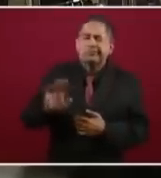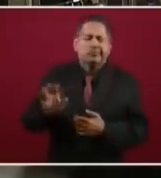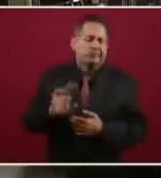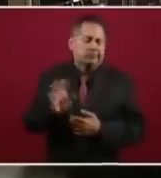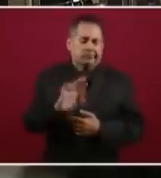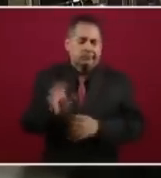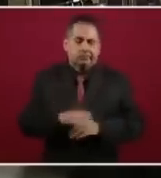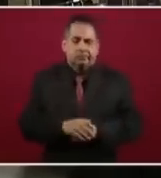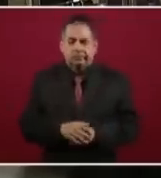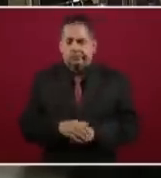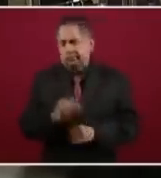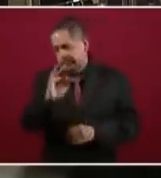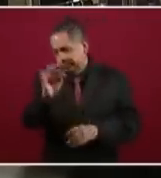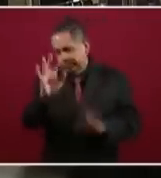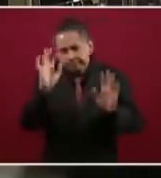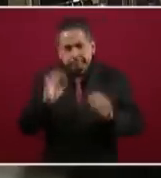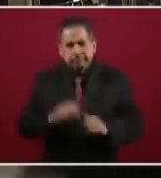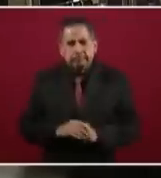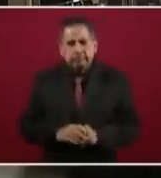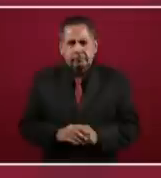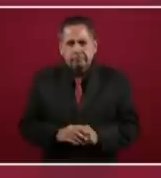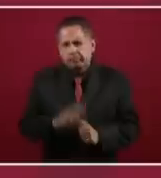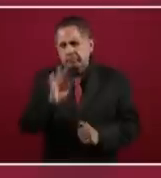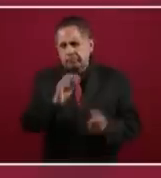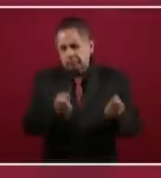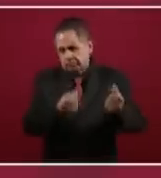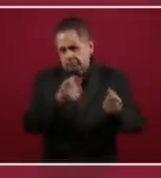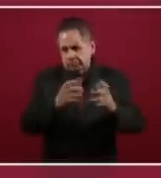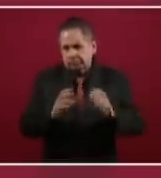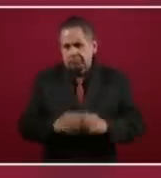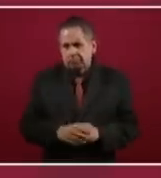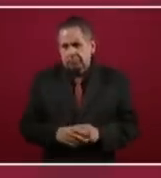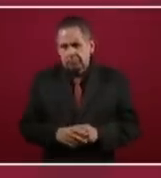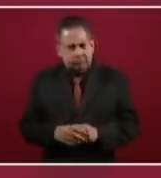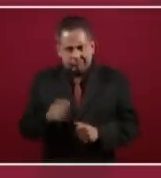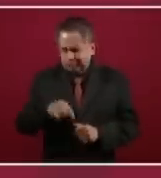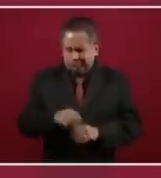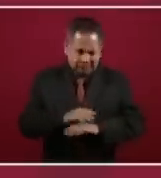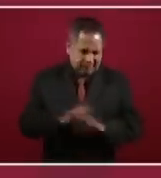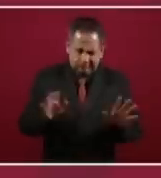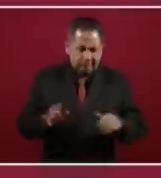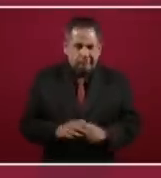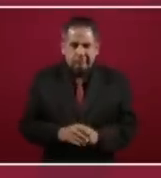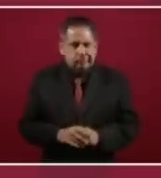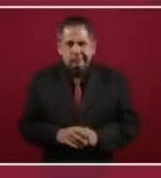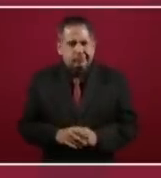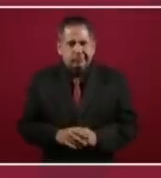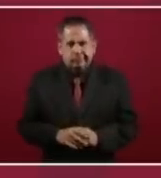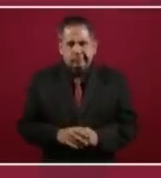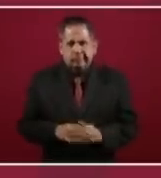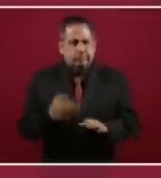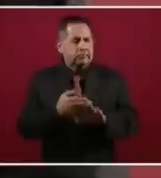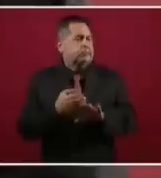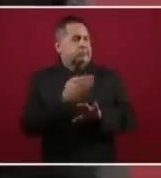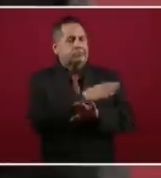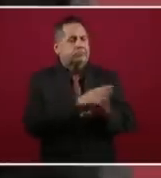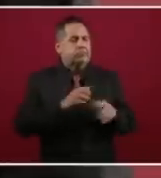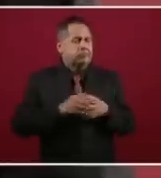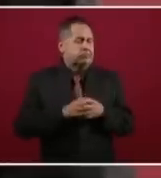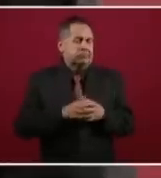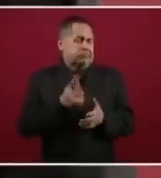No. Puede haber algunos casos. No, pero acá no, acá era un privilegio.